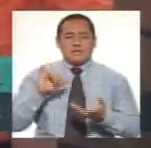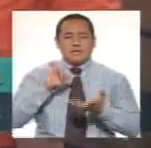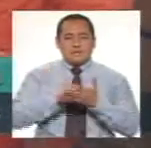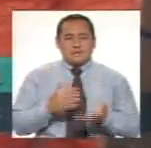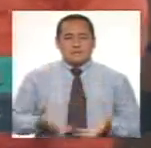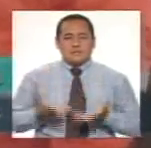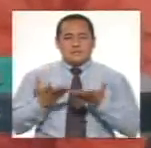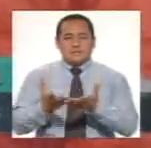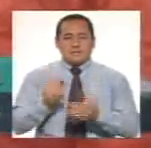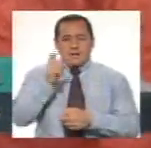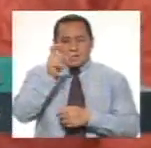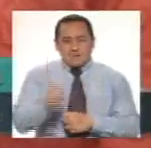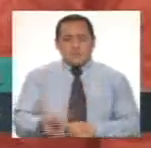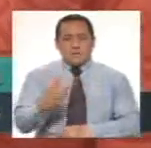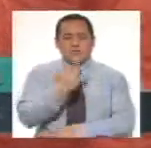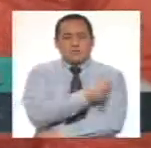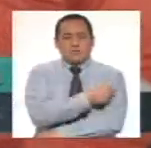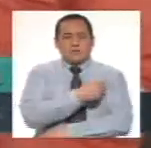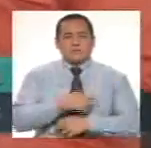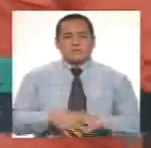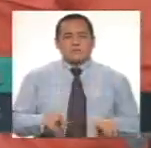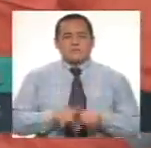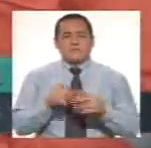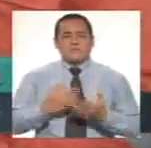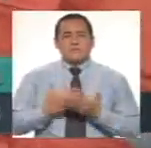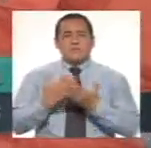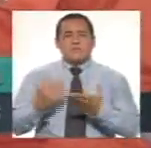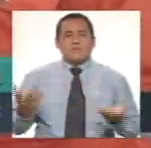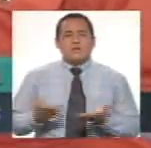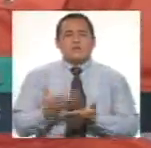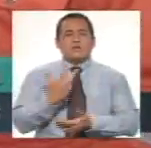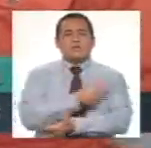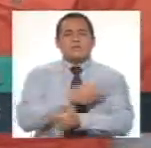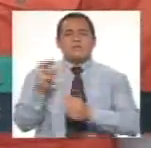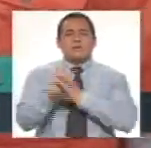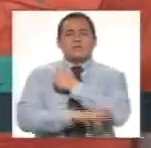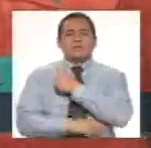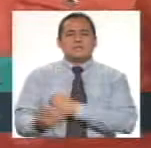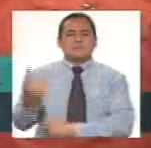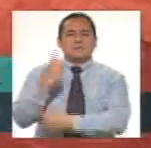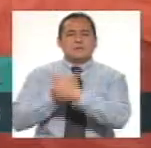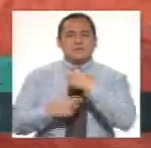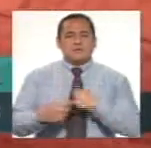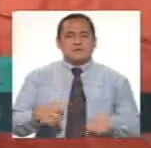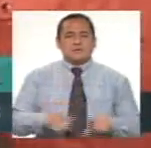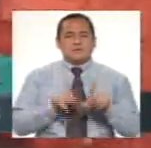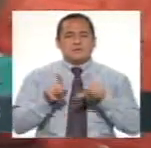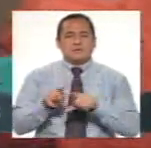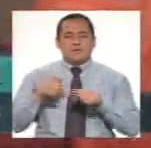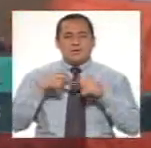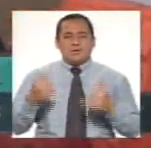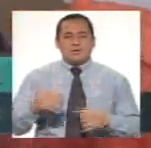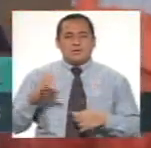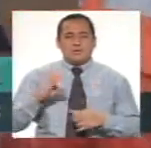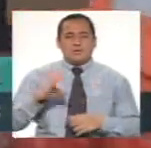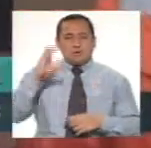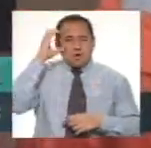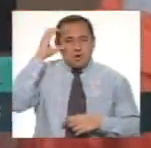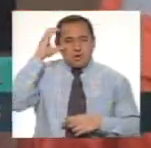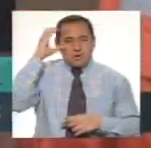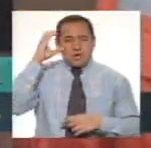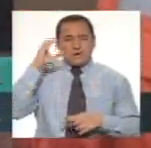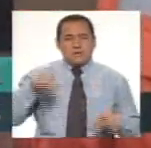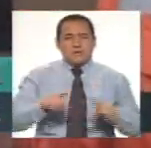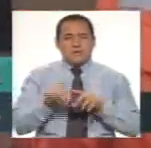aplique al usuario. ¿La procedencia en este caso de estas vacunas, desde qué país vienen? Estas vacunas están viniendo esta vez de Corea. Desde